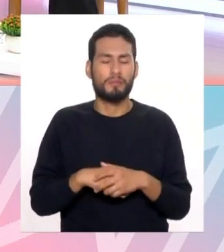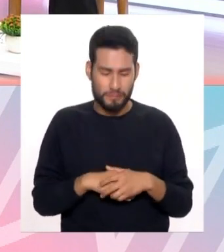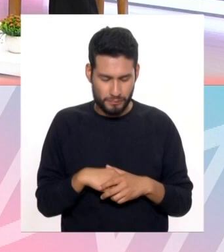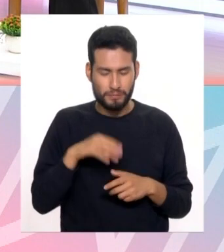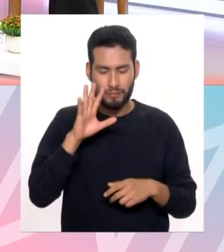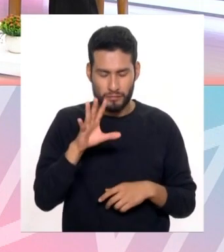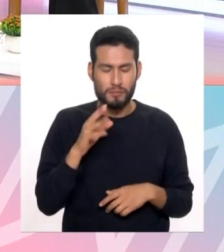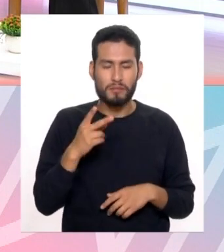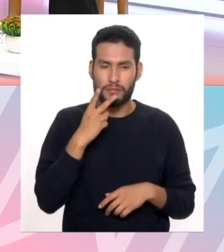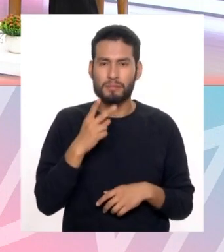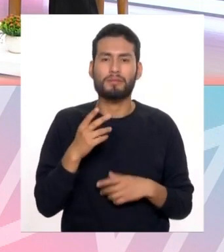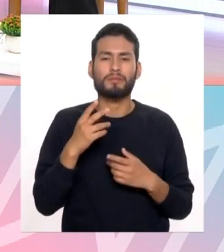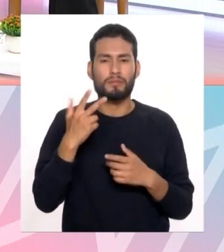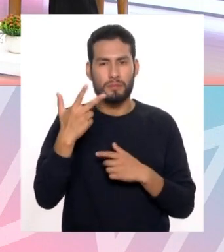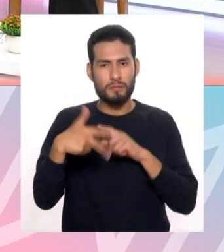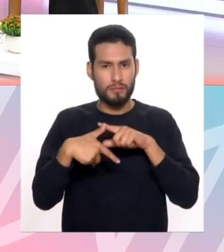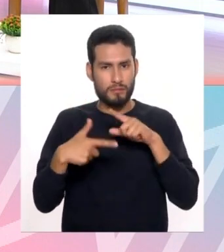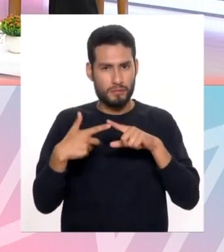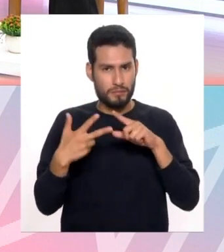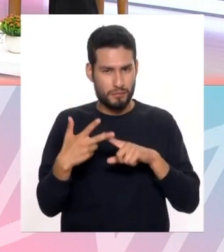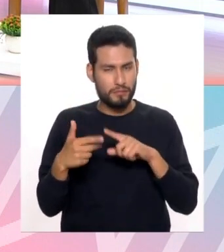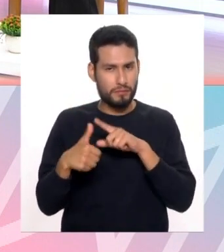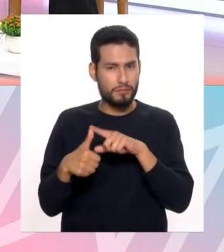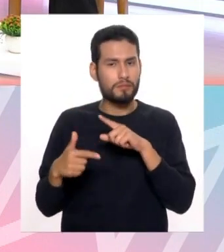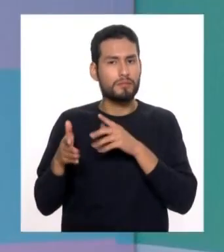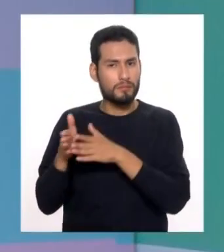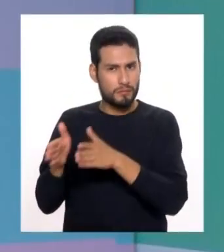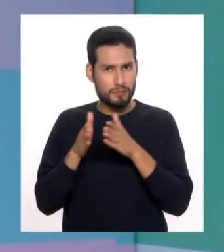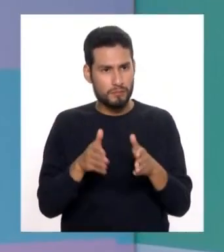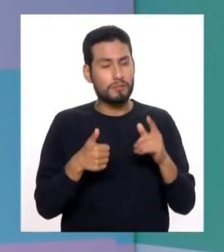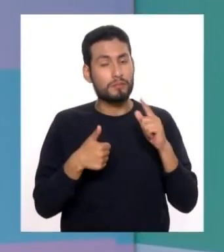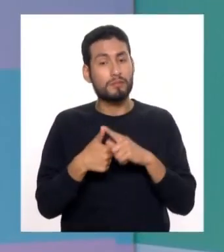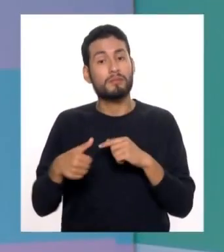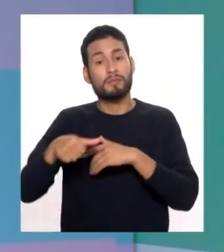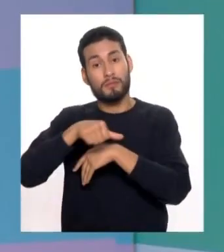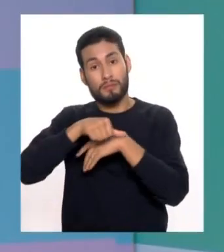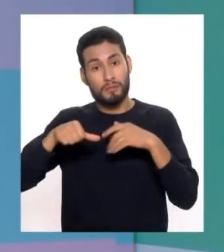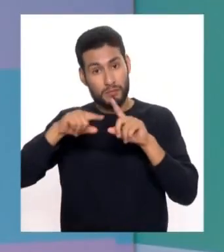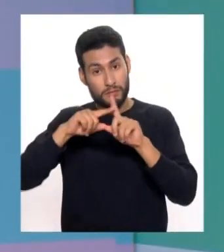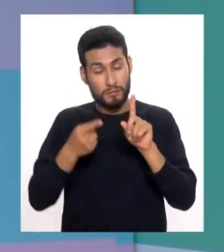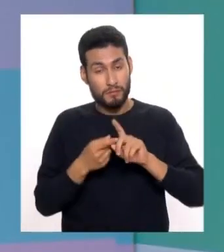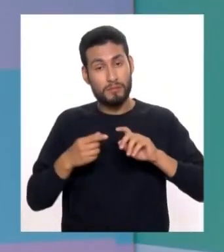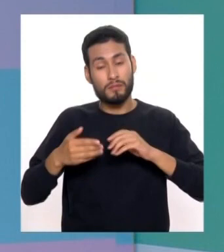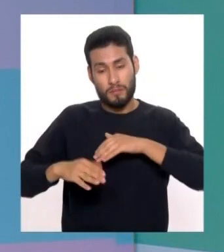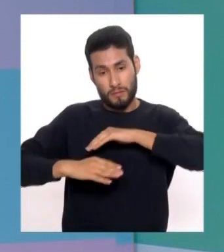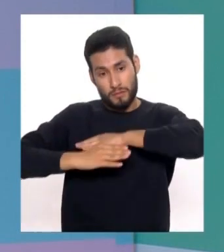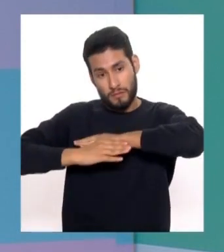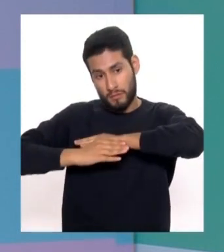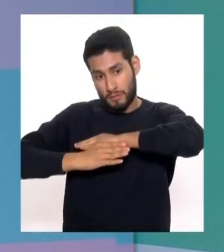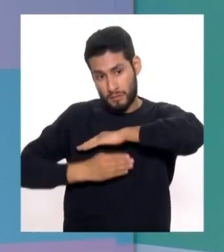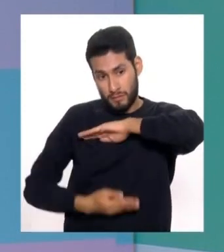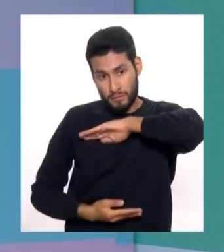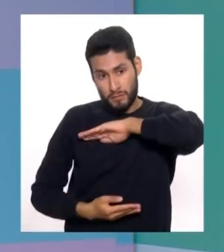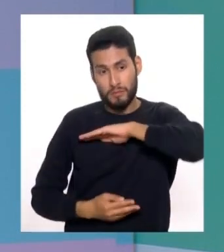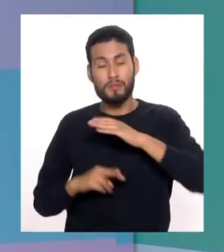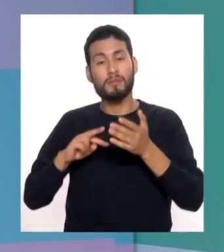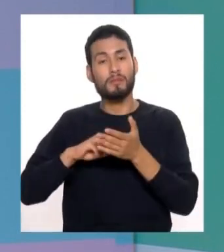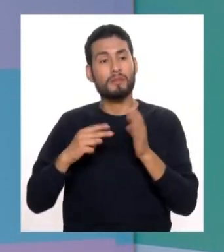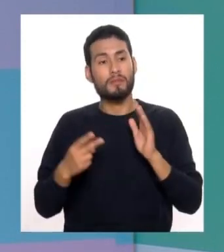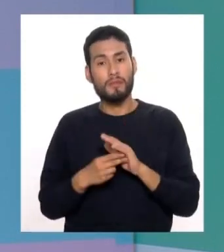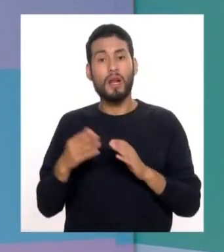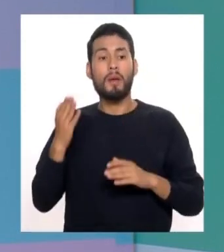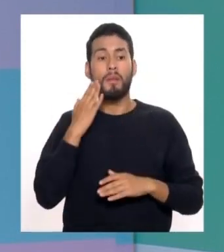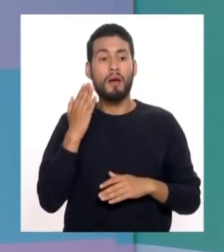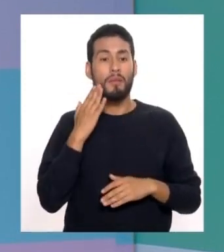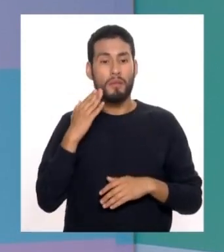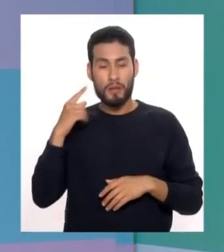tres formas. Tres formas. O hacemos una cirugía fetal abierta, es decir, vamos a operar a través de la madre y